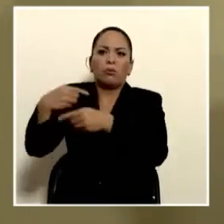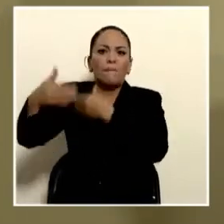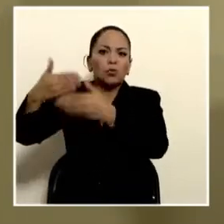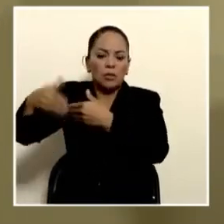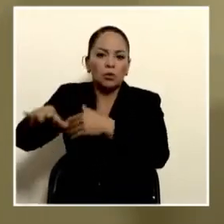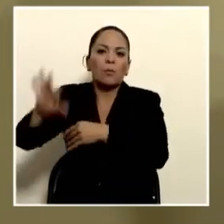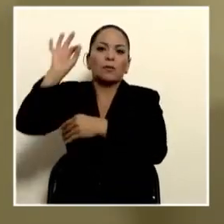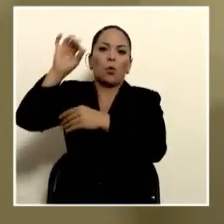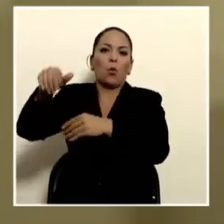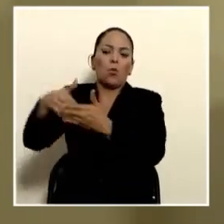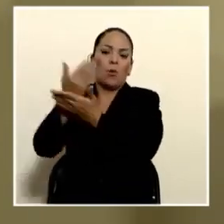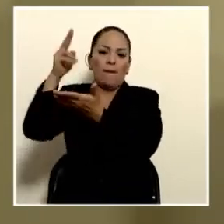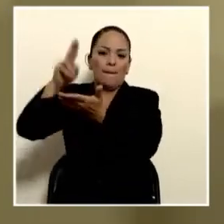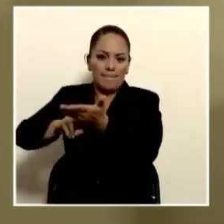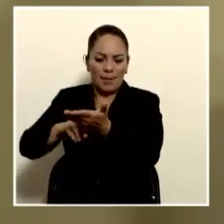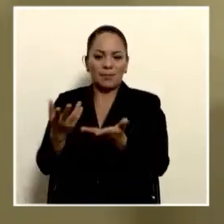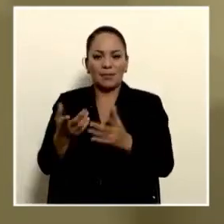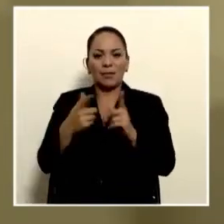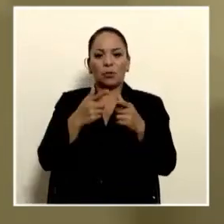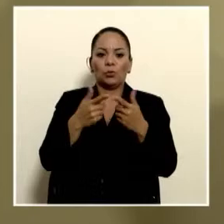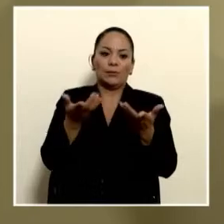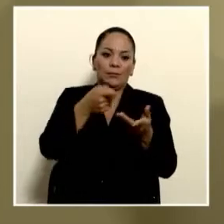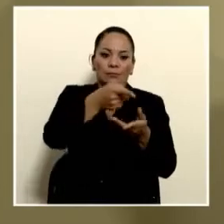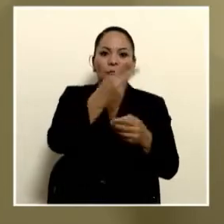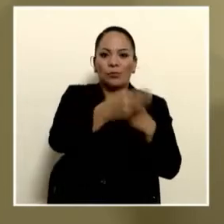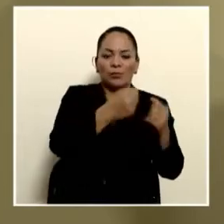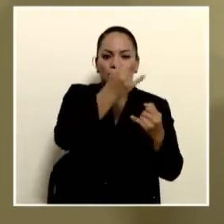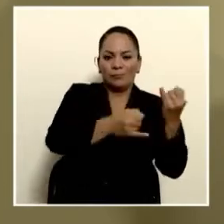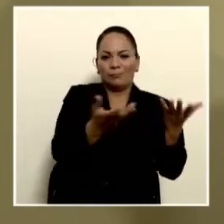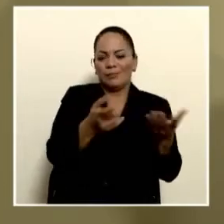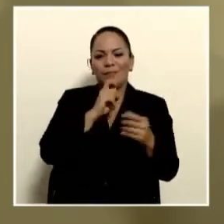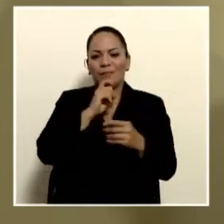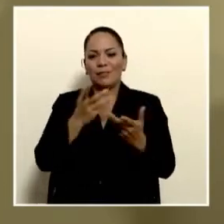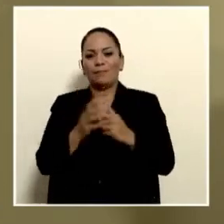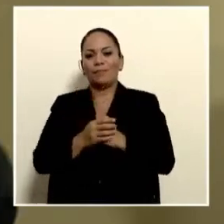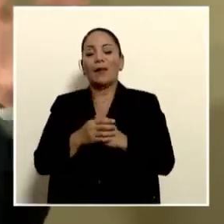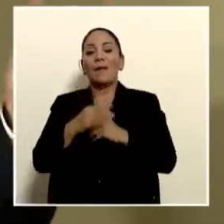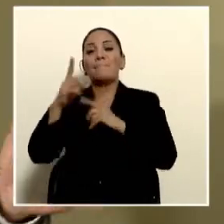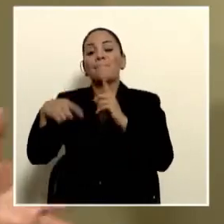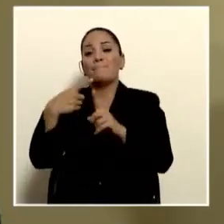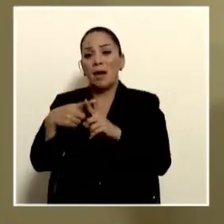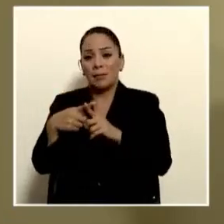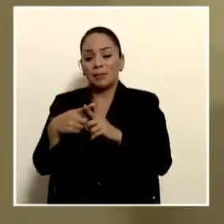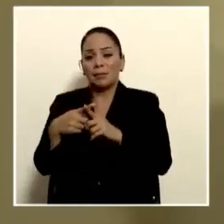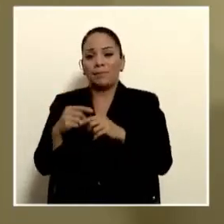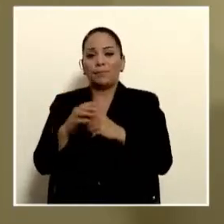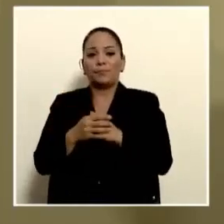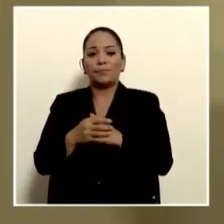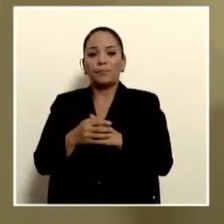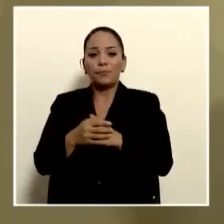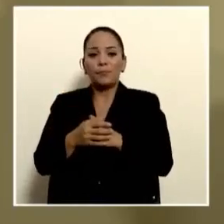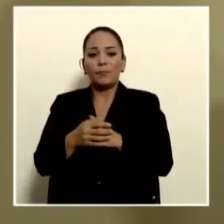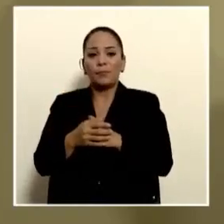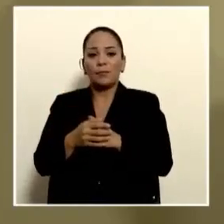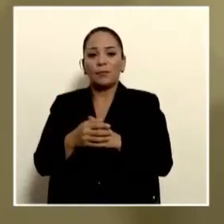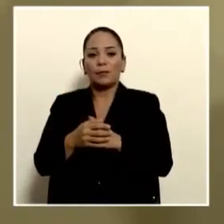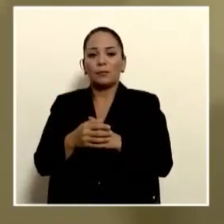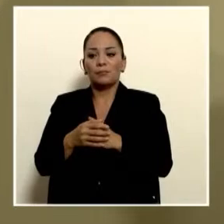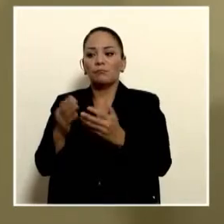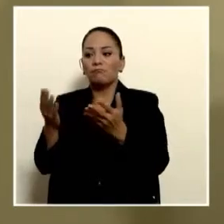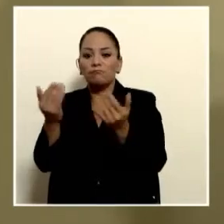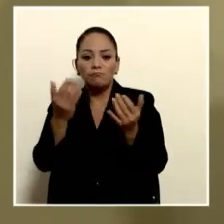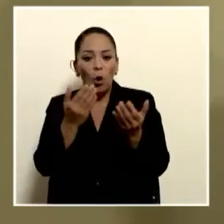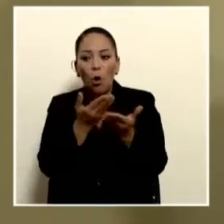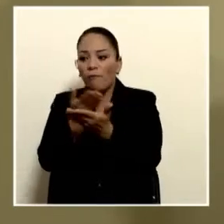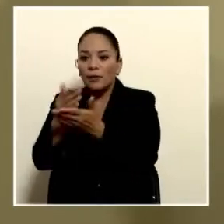De hecho, hubo una apelación con la adjudicación de una compañía que iba a empezar a recibir ofertas de todo el mundo, la